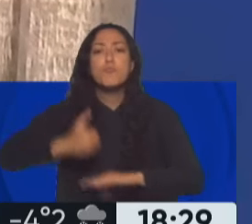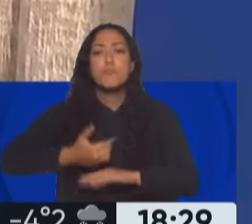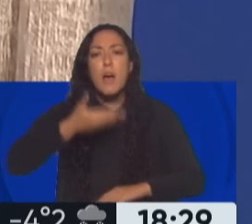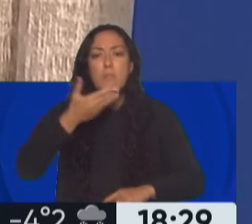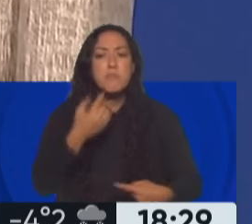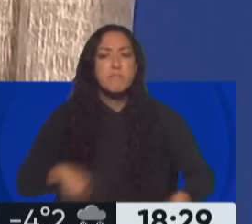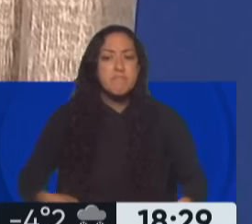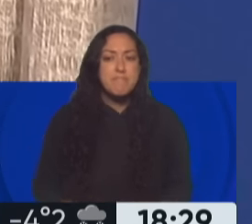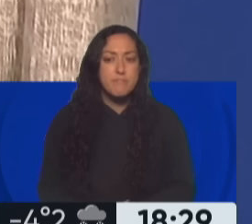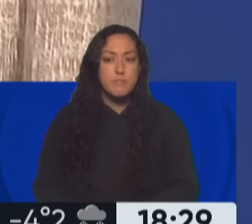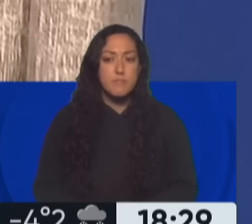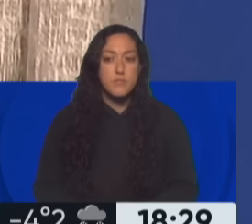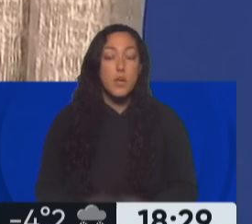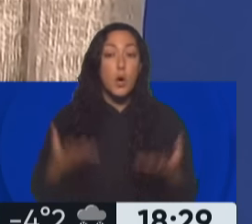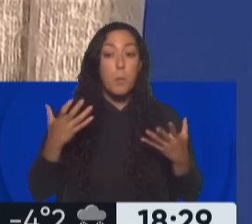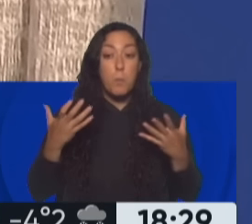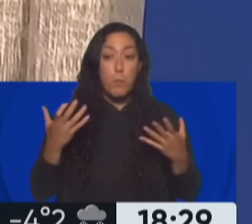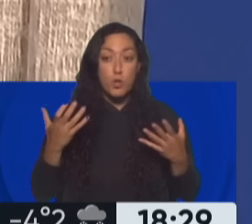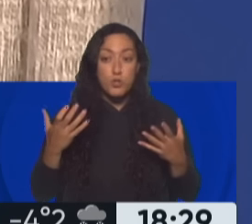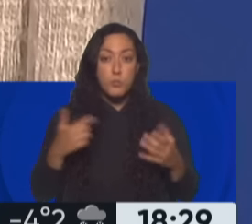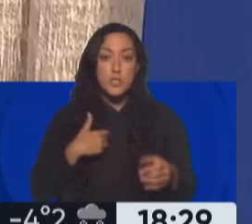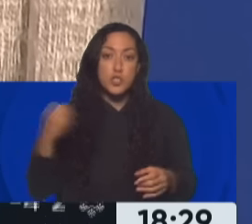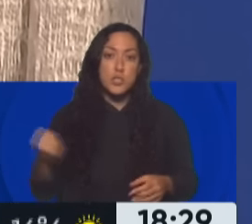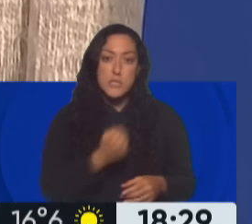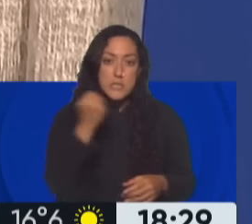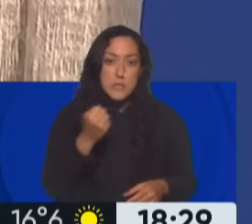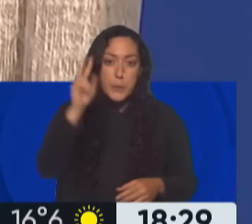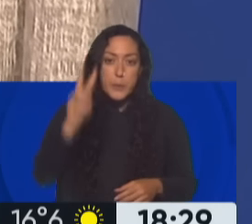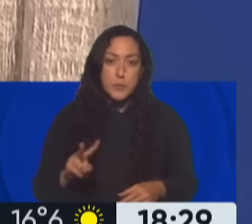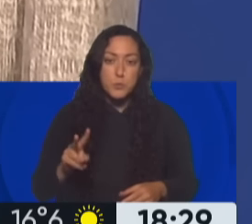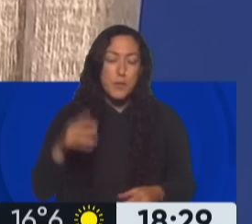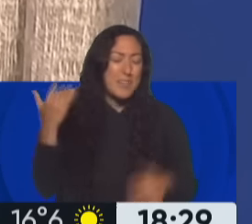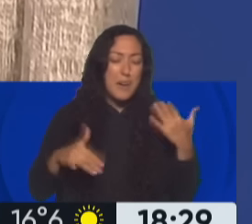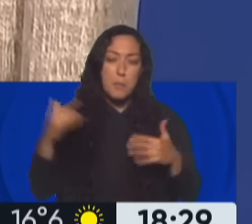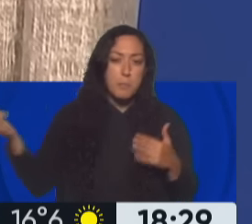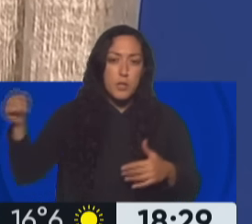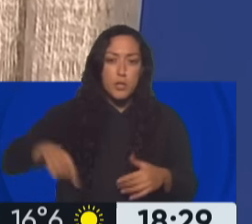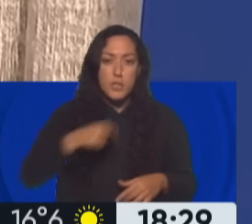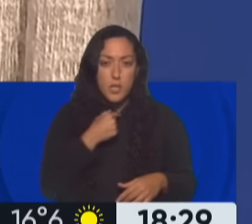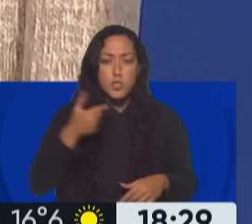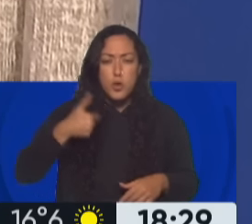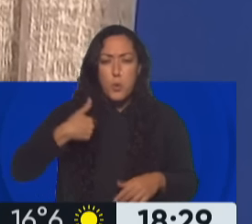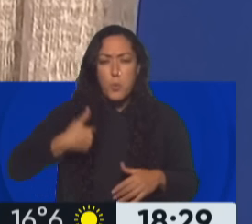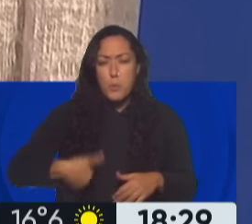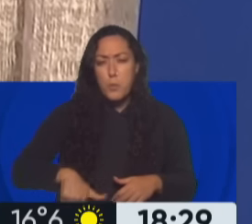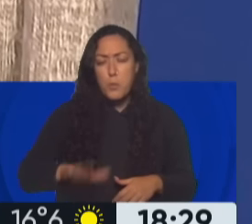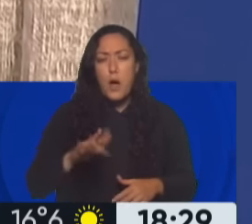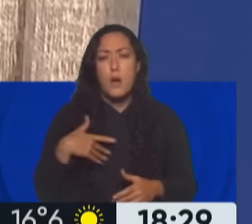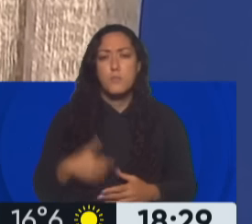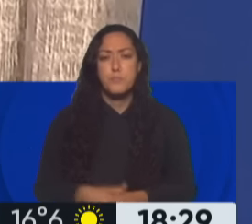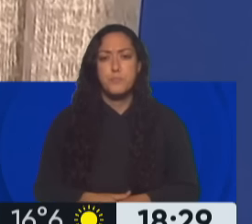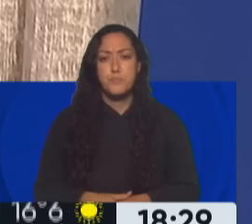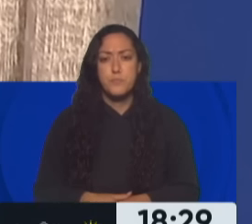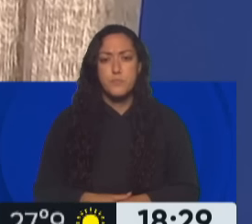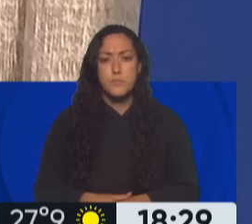Por supuesto que insistí en mi deseo de regresar a Venezuela lo antes posible, y lo voy a hacer. Voy a regresar a Venezuela